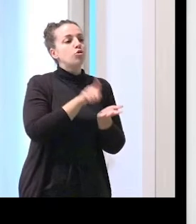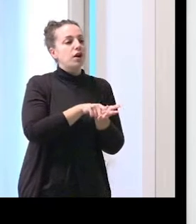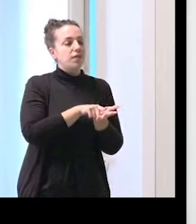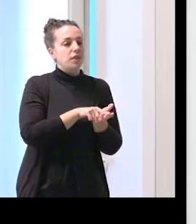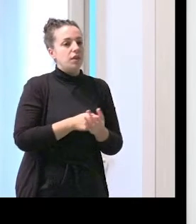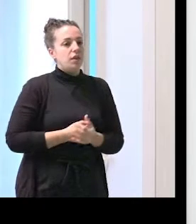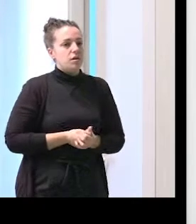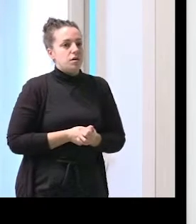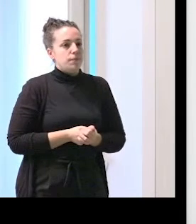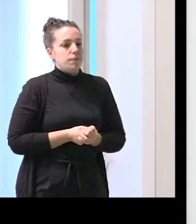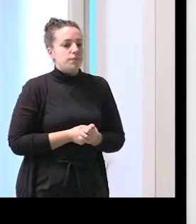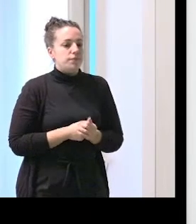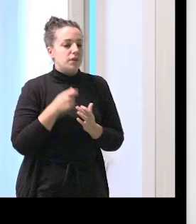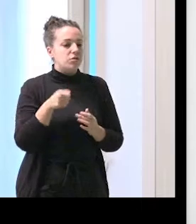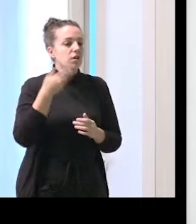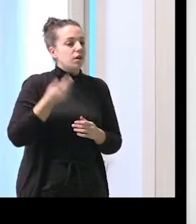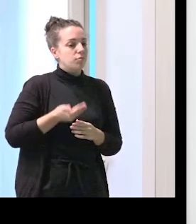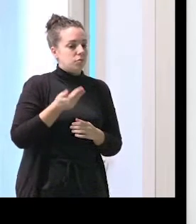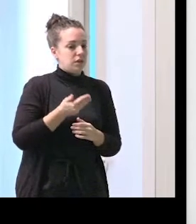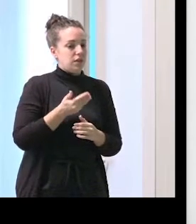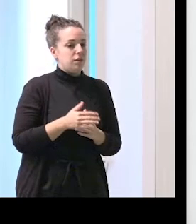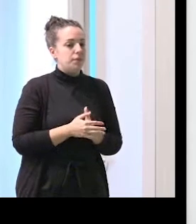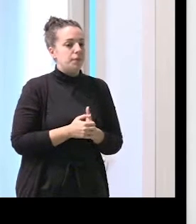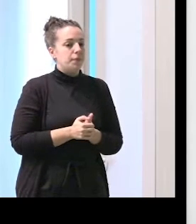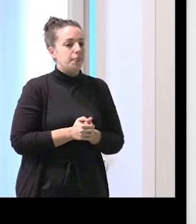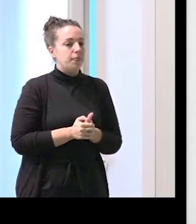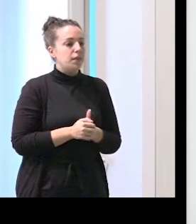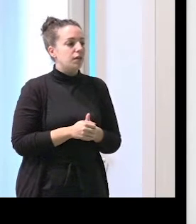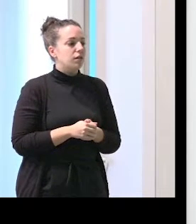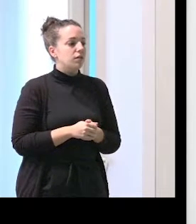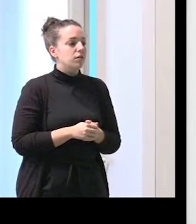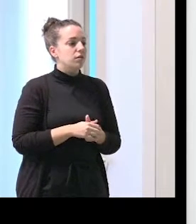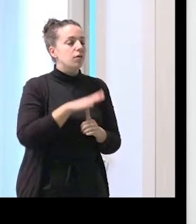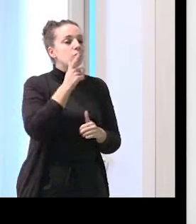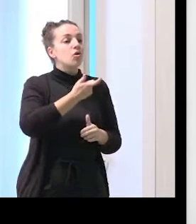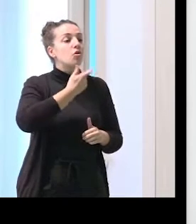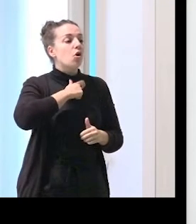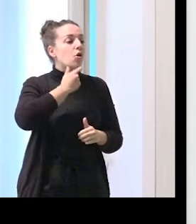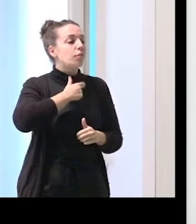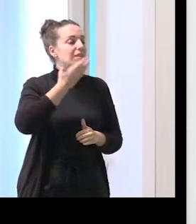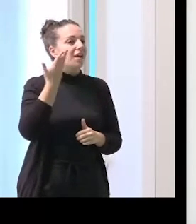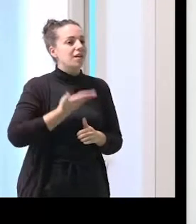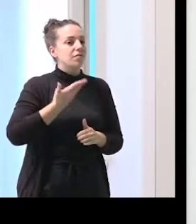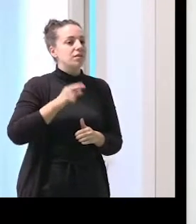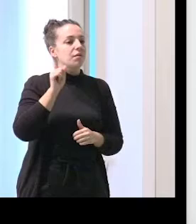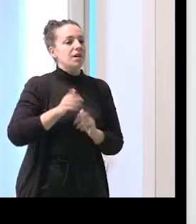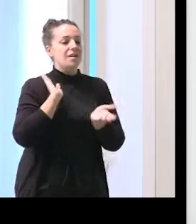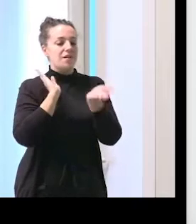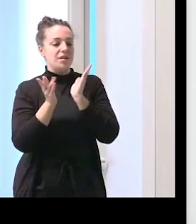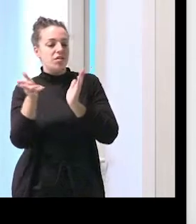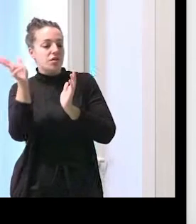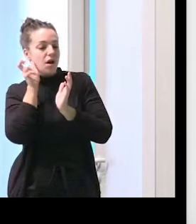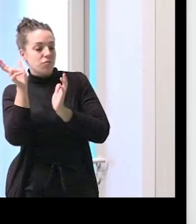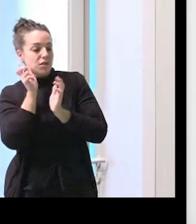esto, en que esto es muy importante, que es la logopedia, el aula, la rehabilitación auditiva,